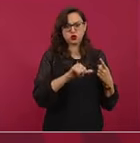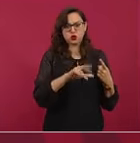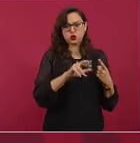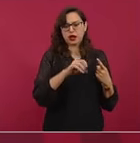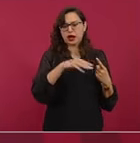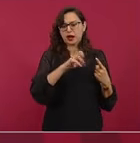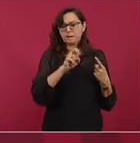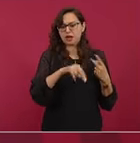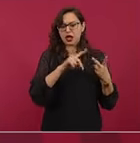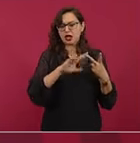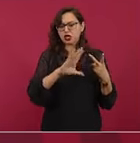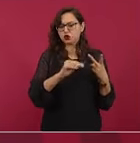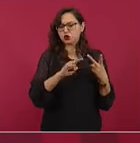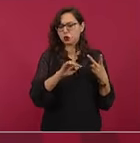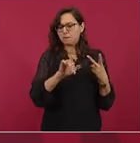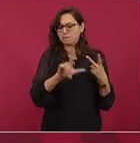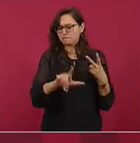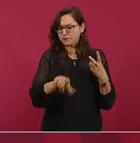Chumel,